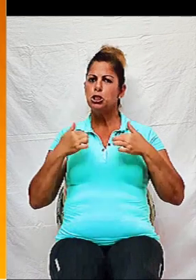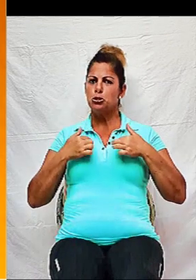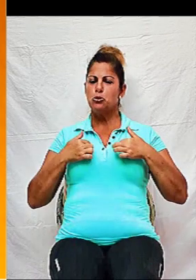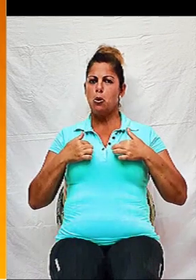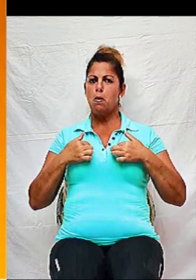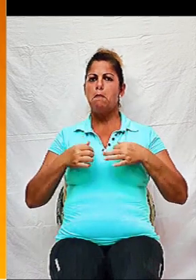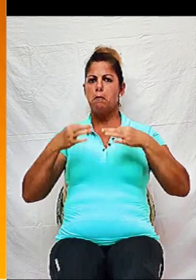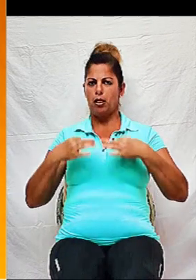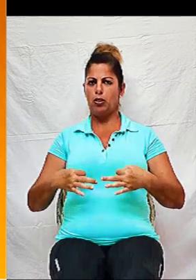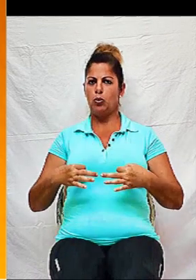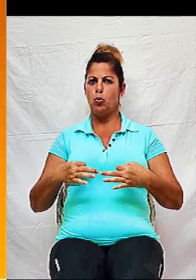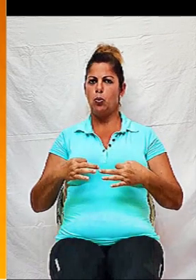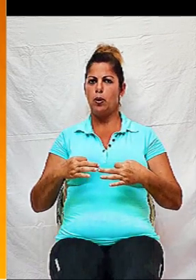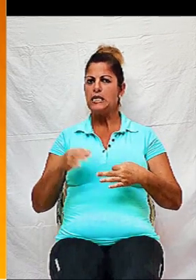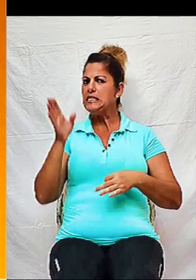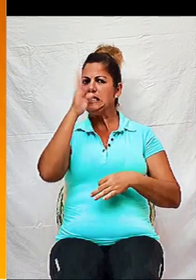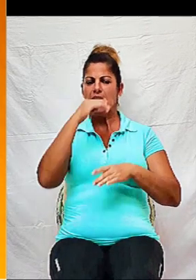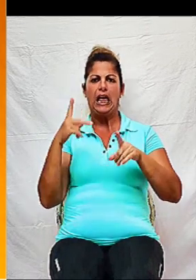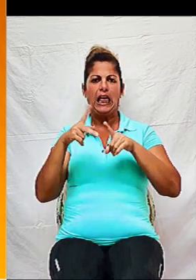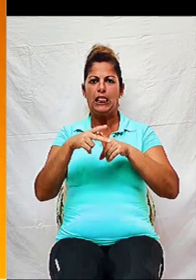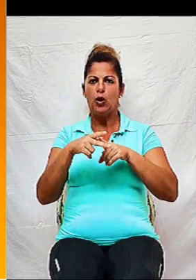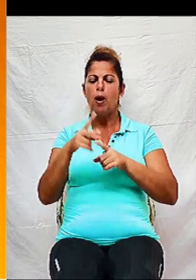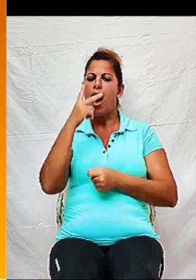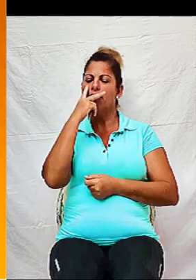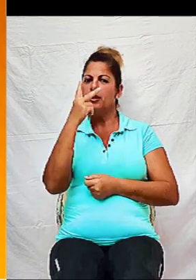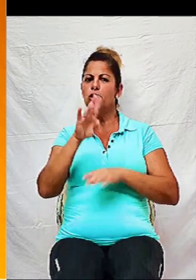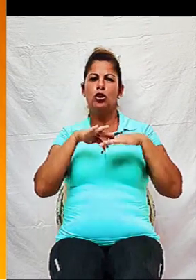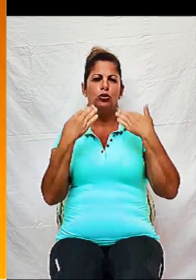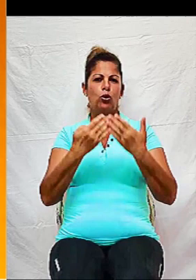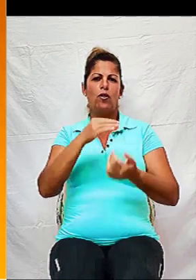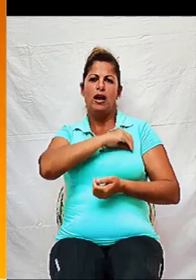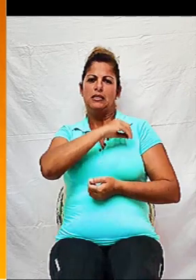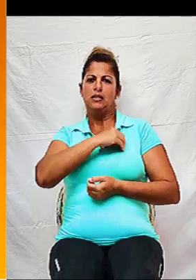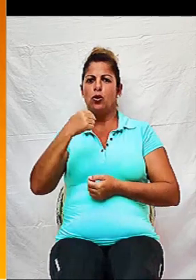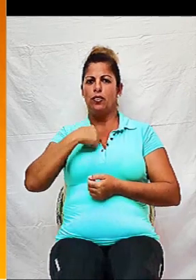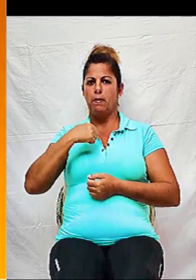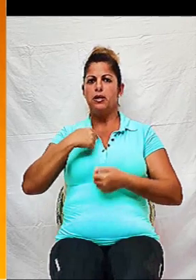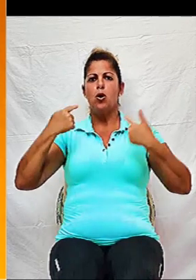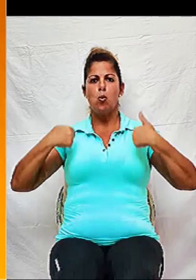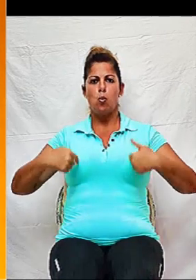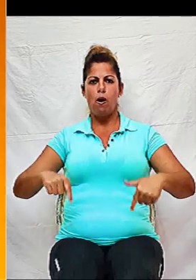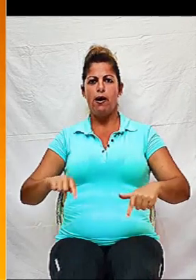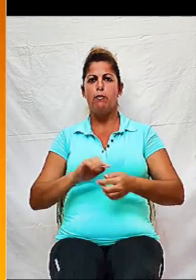¿Me mantuve ininterrumpidamente atento a la sensación del cuerpo?